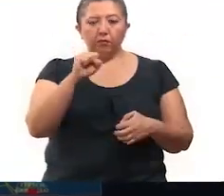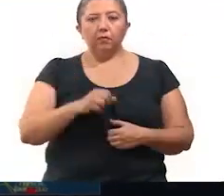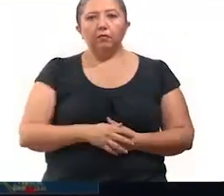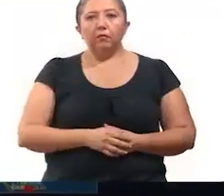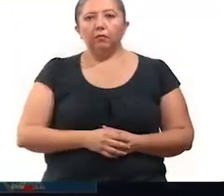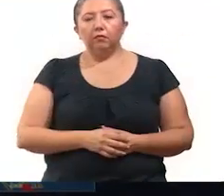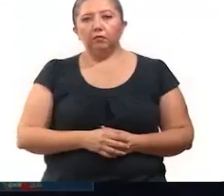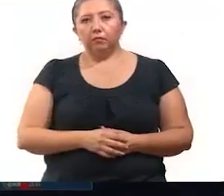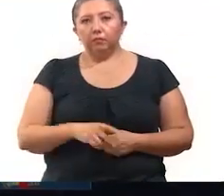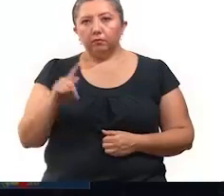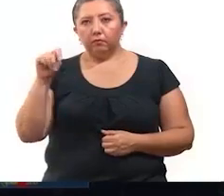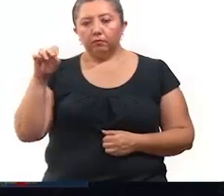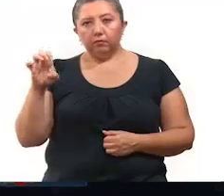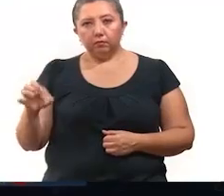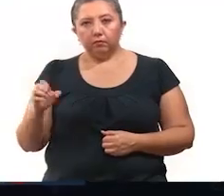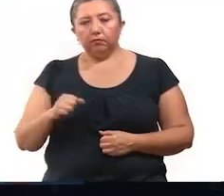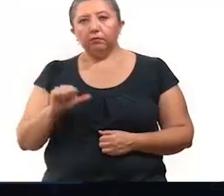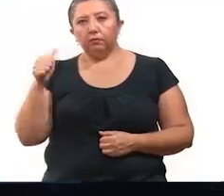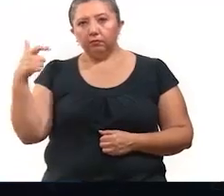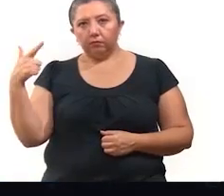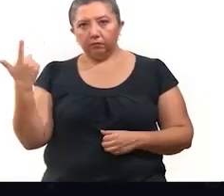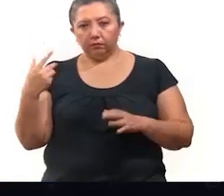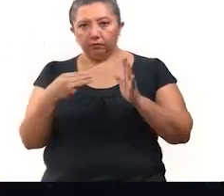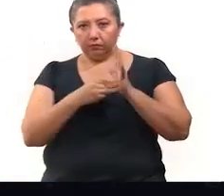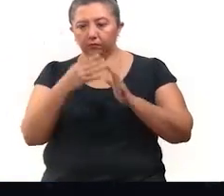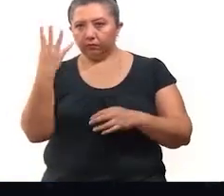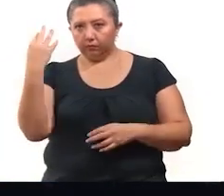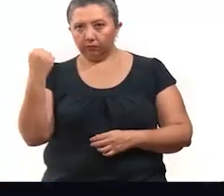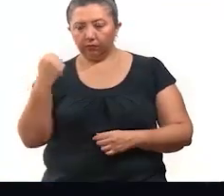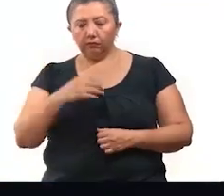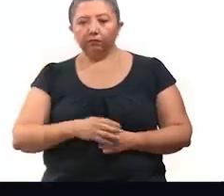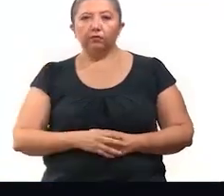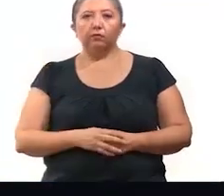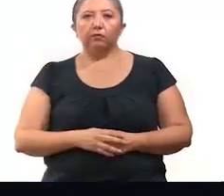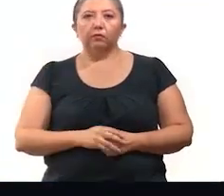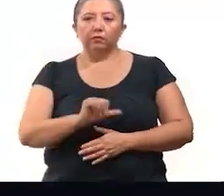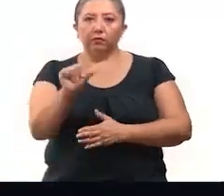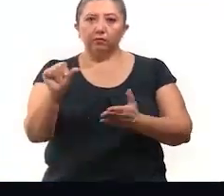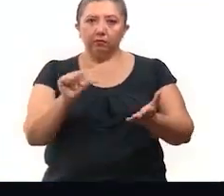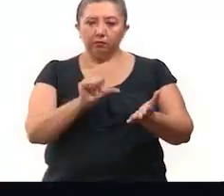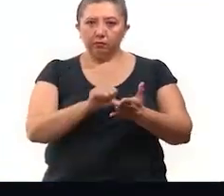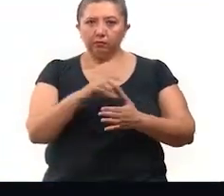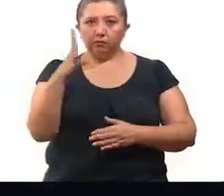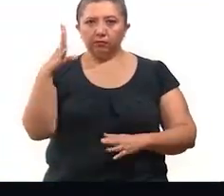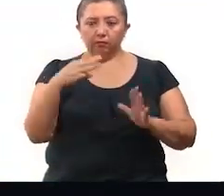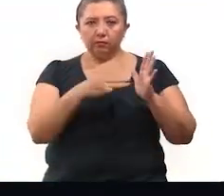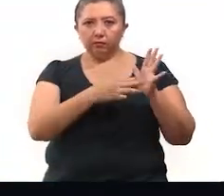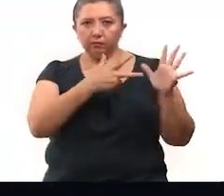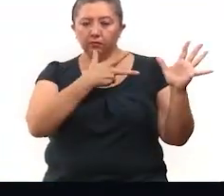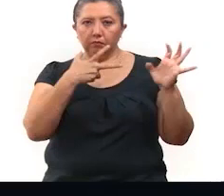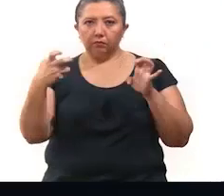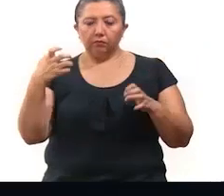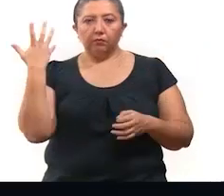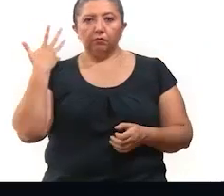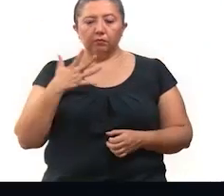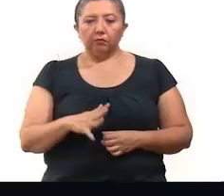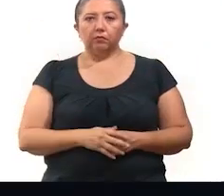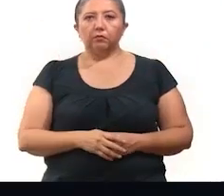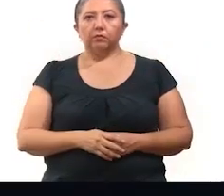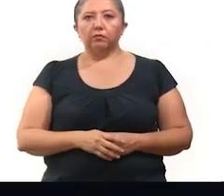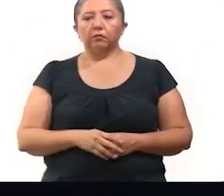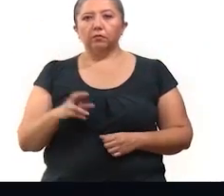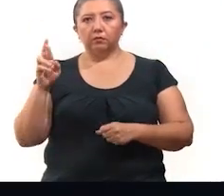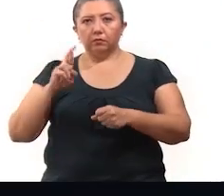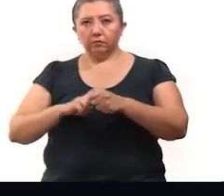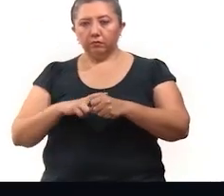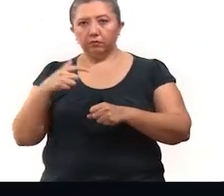12.660, en la zona oriente, 12.009, en la zona centro, 4.810, en la